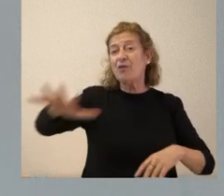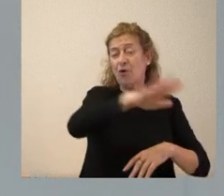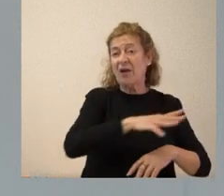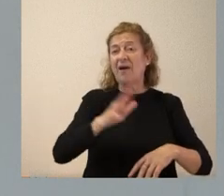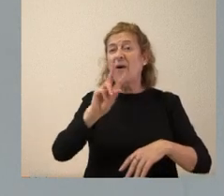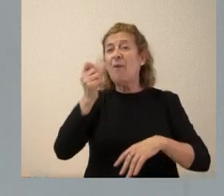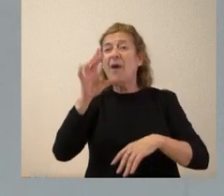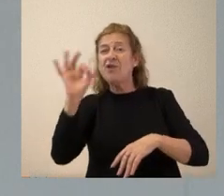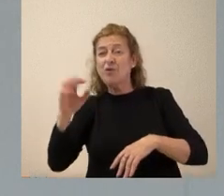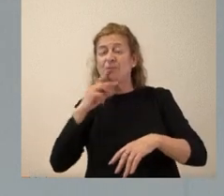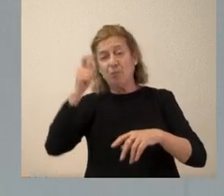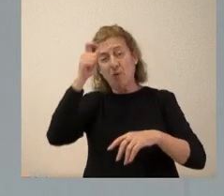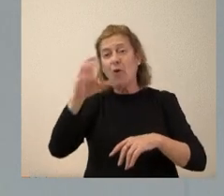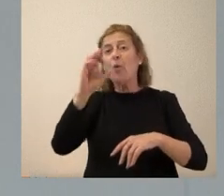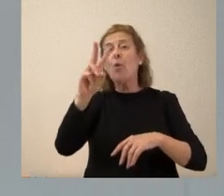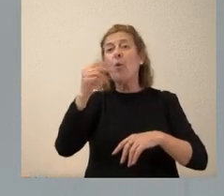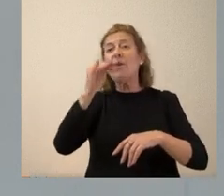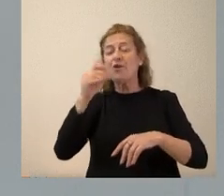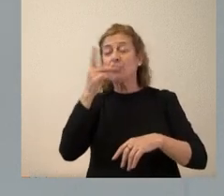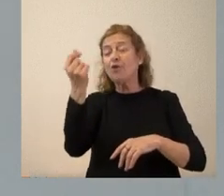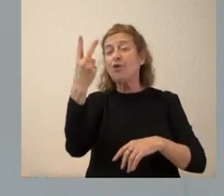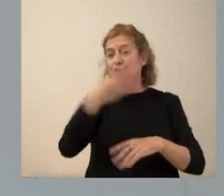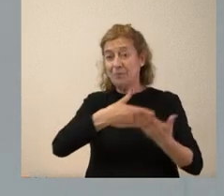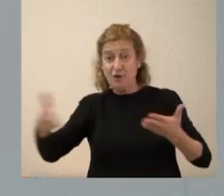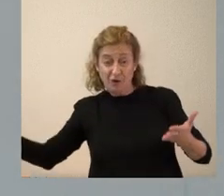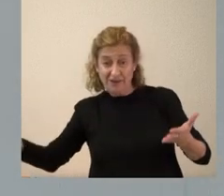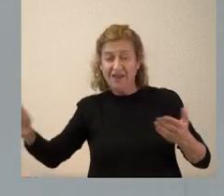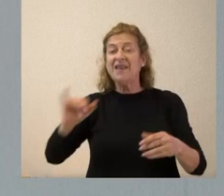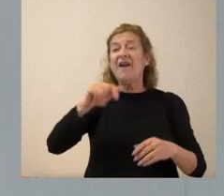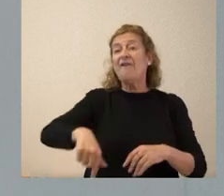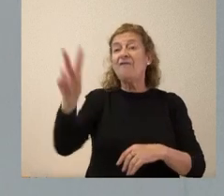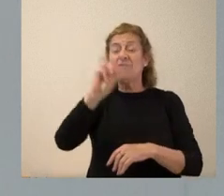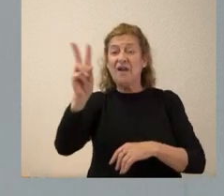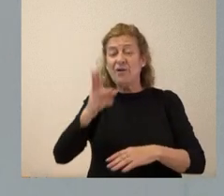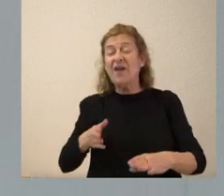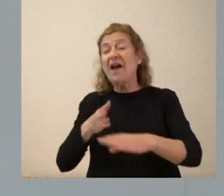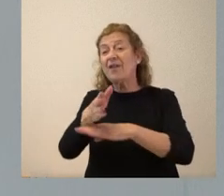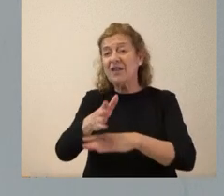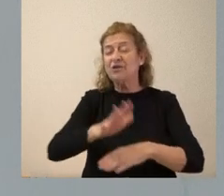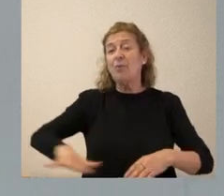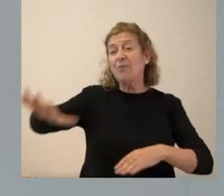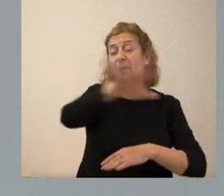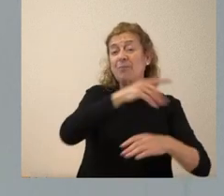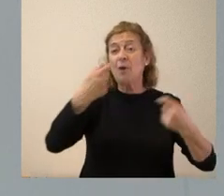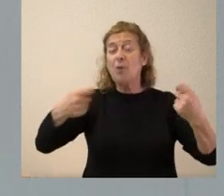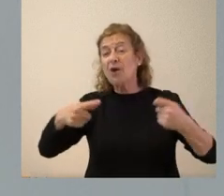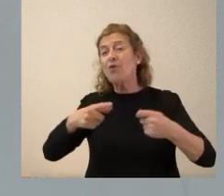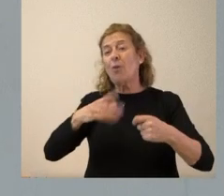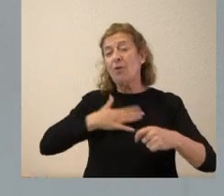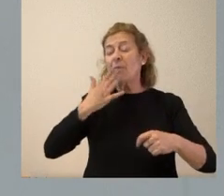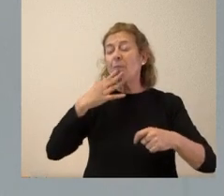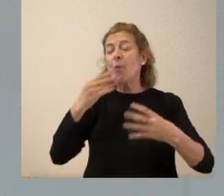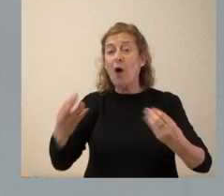Valle en cubillos del sil por dos millones de euros en el bierzo y en Valladolid el acceso al polígono industrial de esa de la Villa en mojados